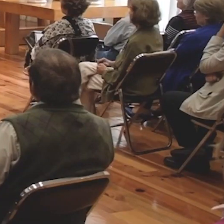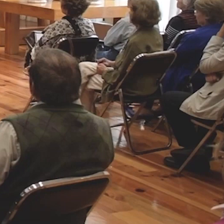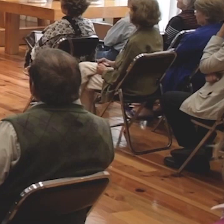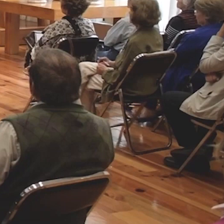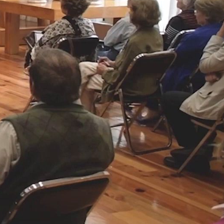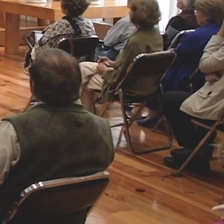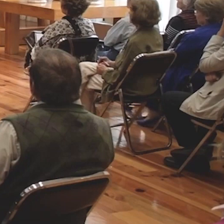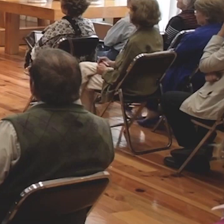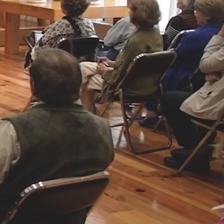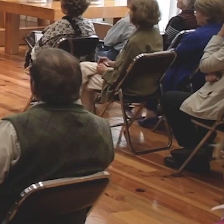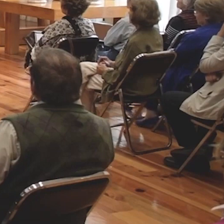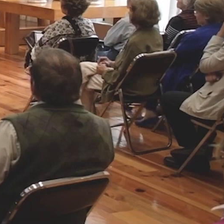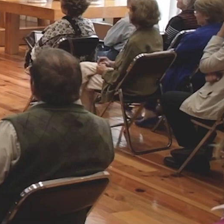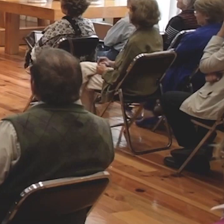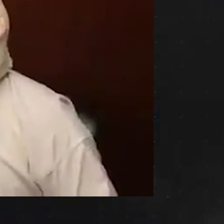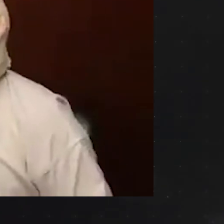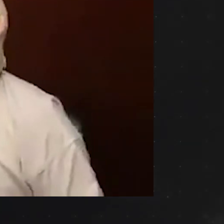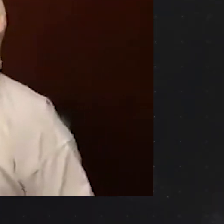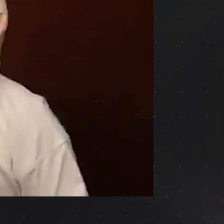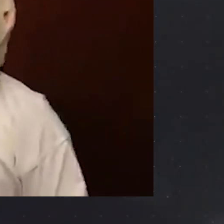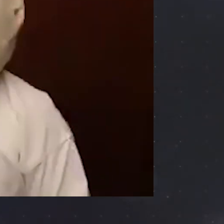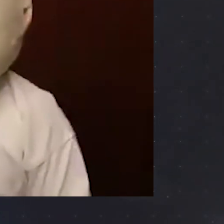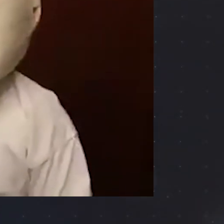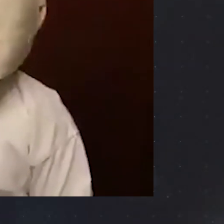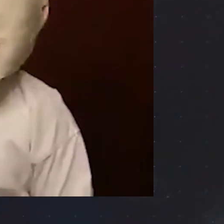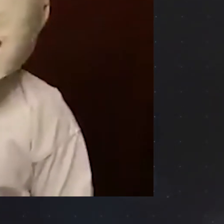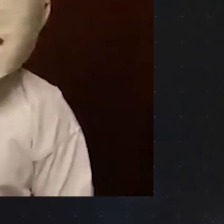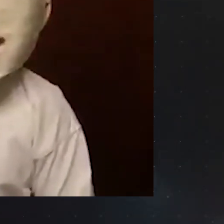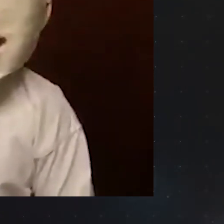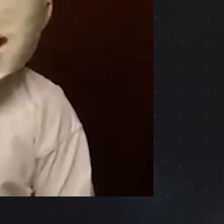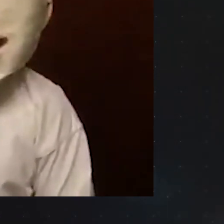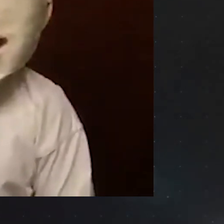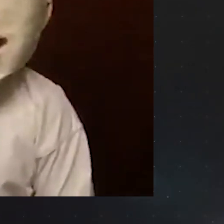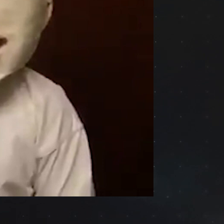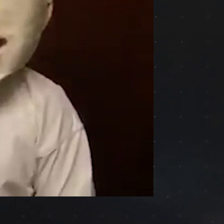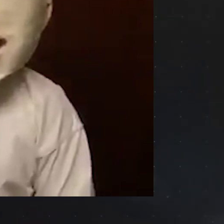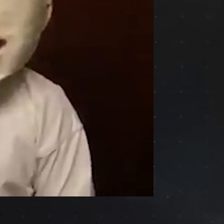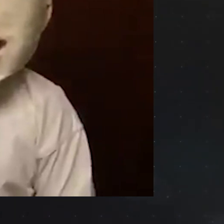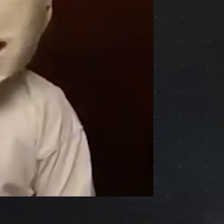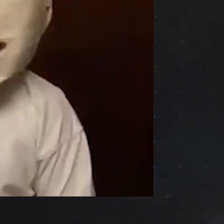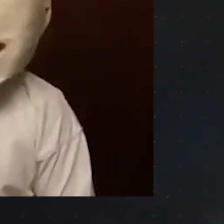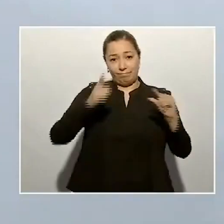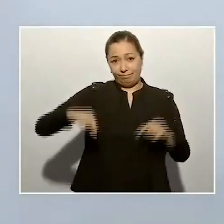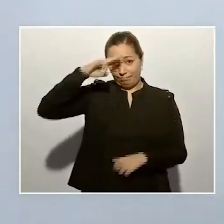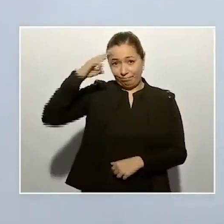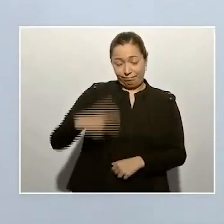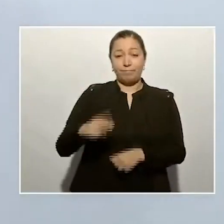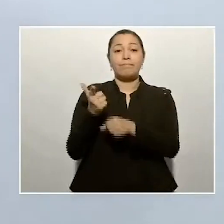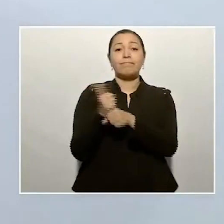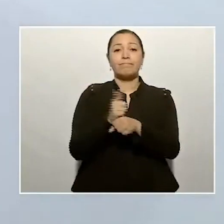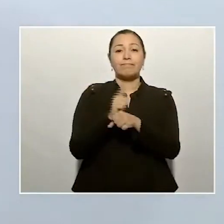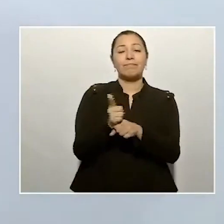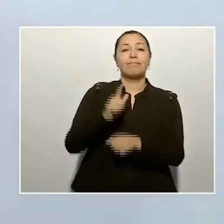el gobierno panameño rechazó la propuesta. En su lugar, López Obrador propuso a la actriz Jesusa Rodríguez. En el